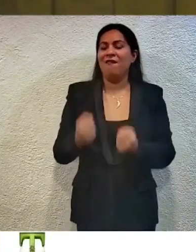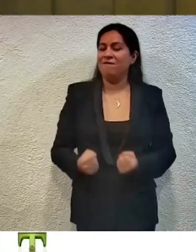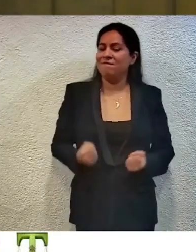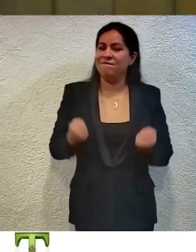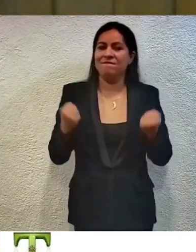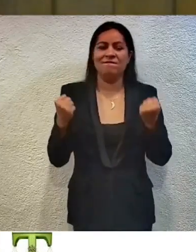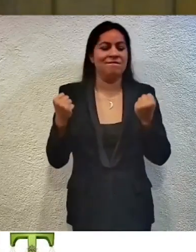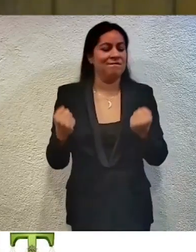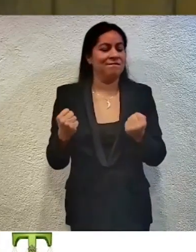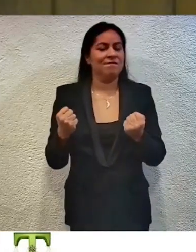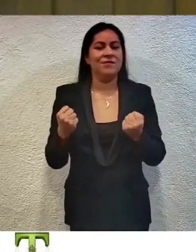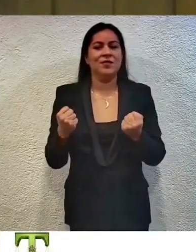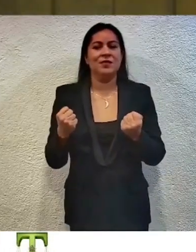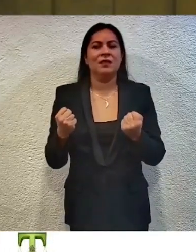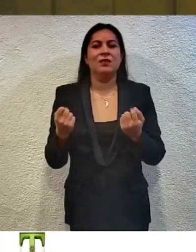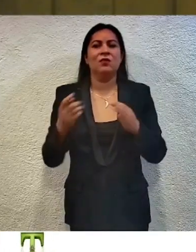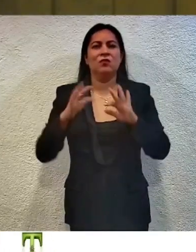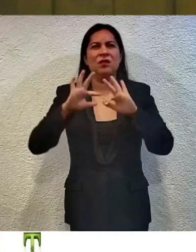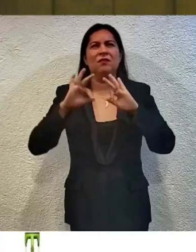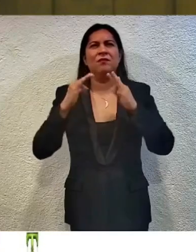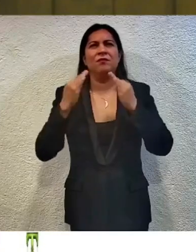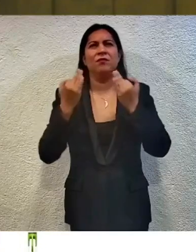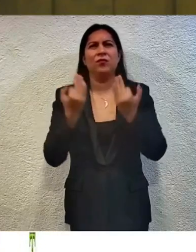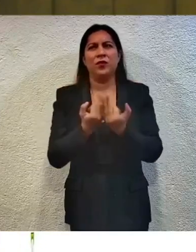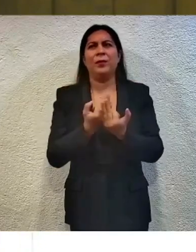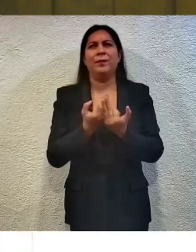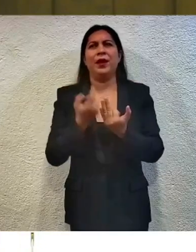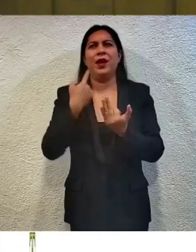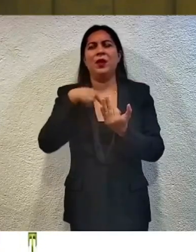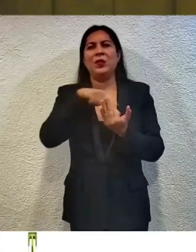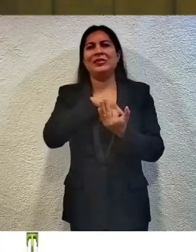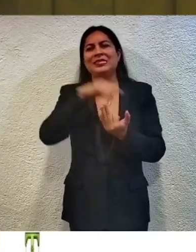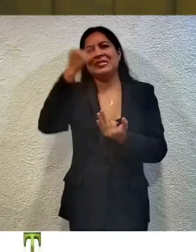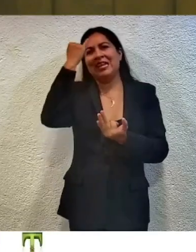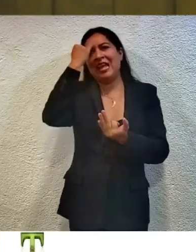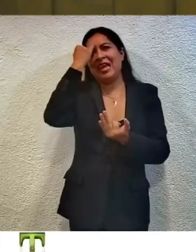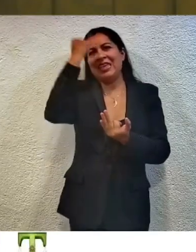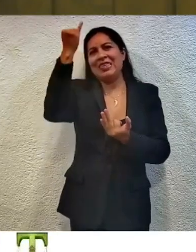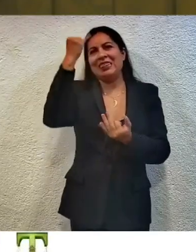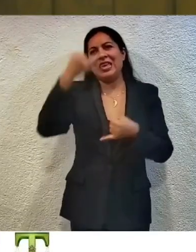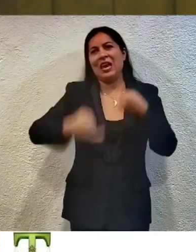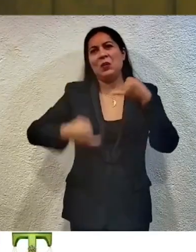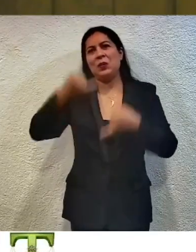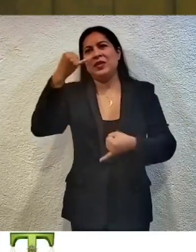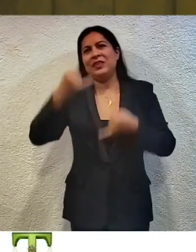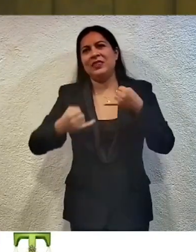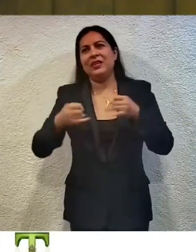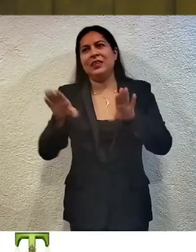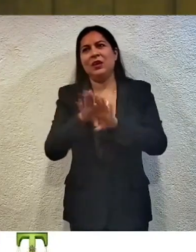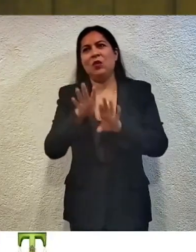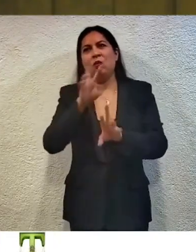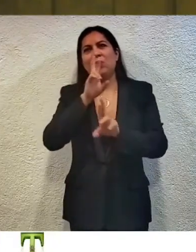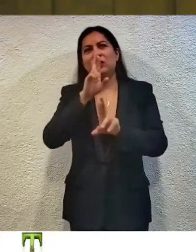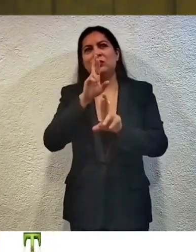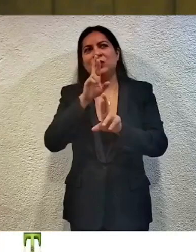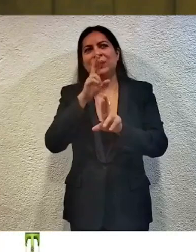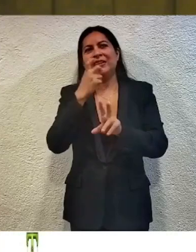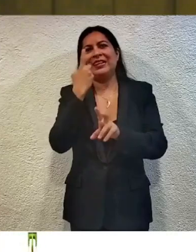fortalecer de una manera nuestra idea jurídica de cómo resolver este asunto.